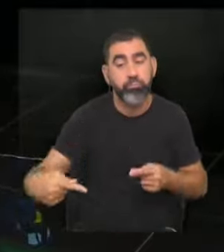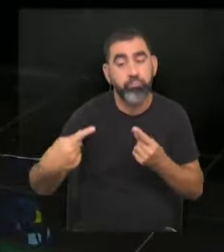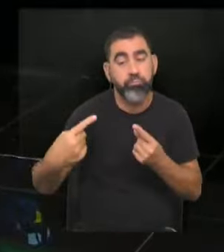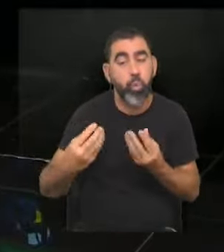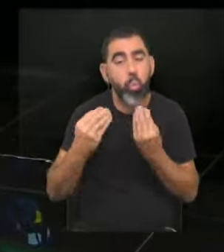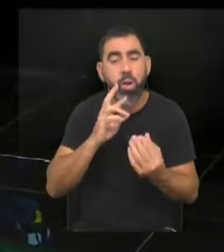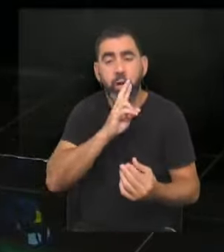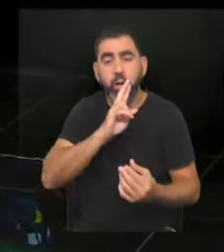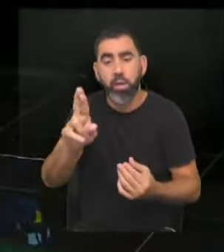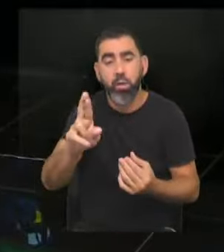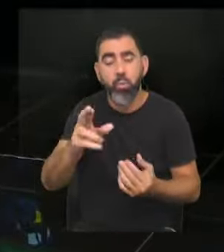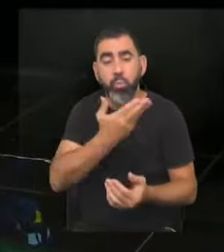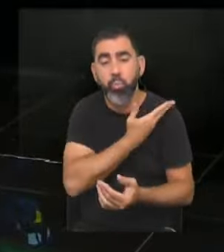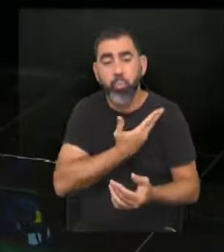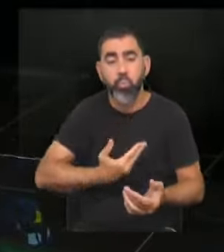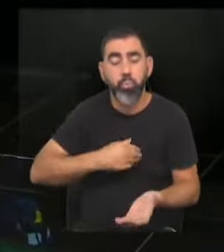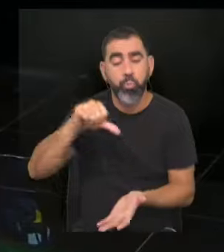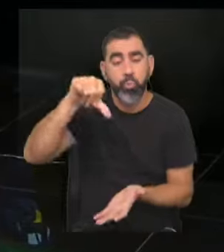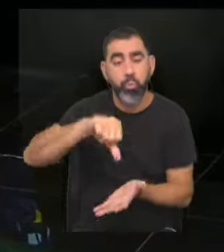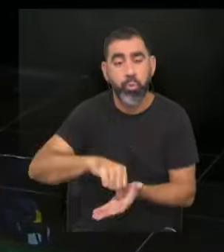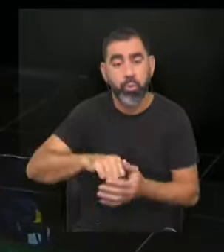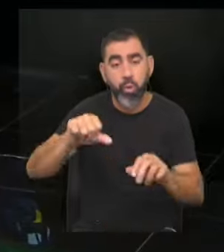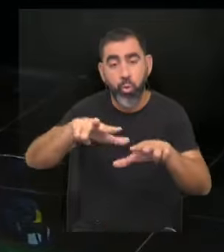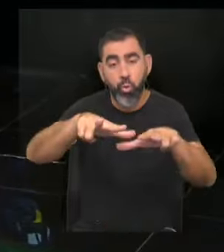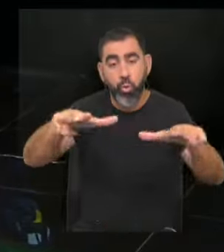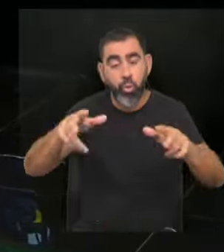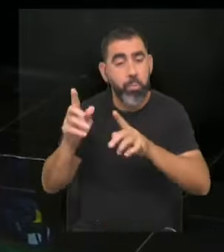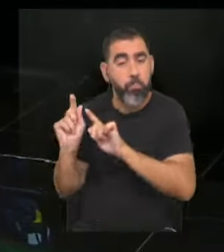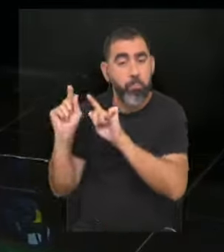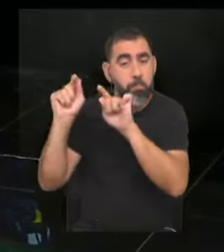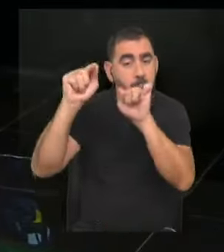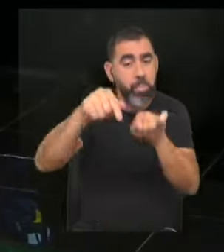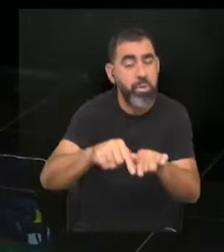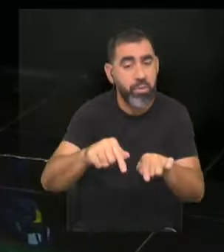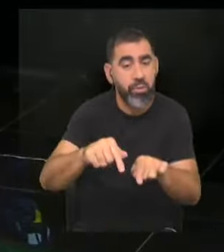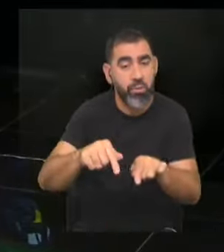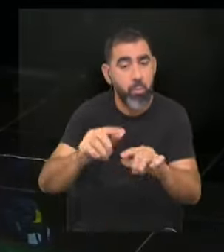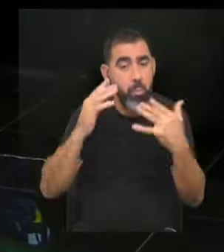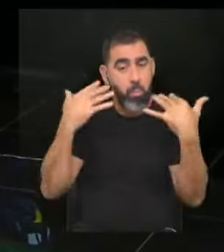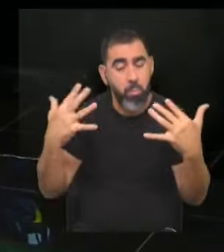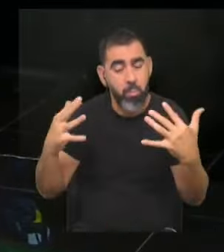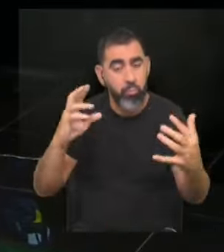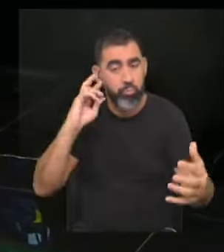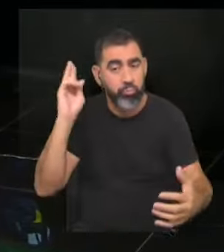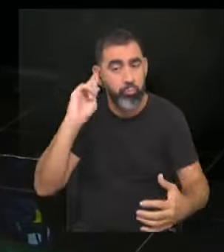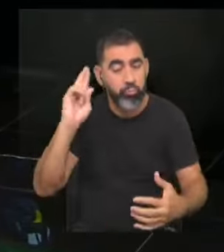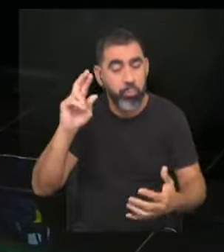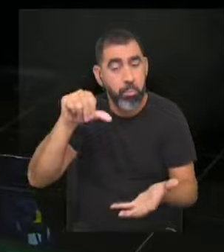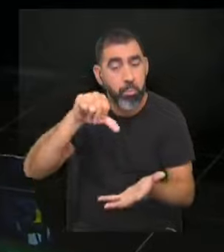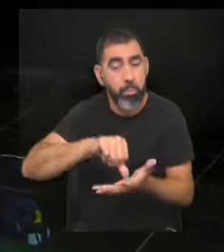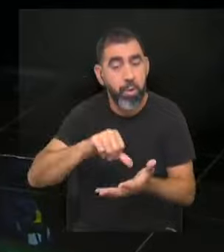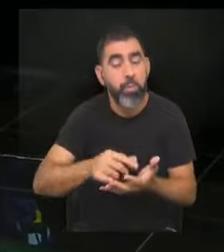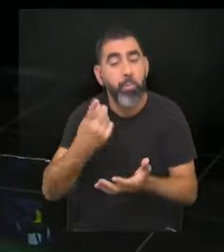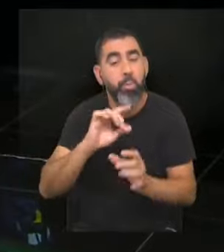cuál es la respuesta que le van a dar al gobierno iraní con drones y misiles que este fin de semana hizo además sonar las alarmas en todo el país Aunque